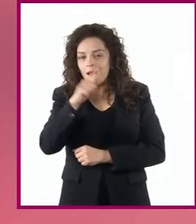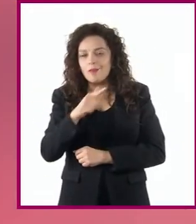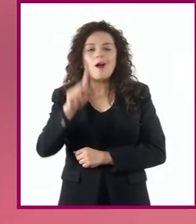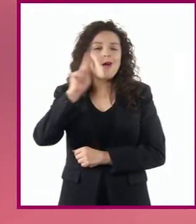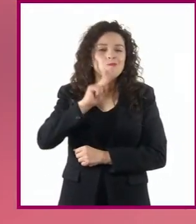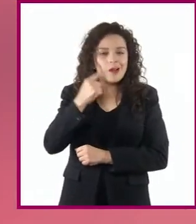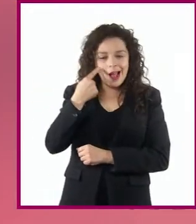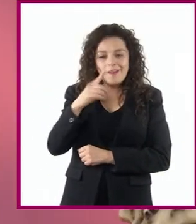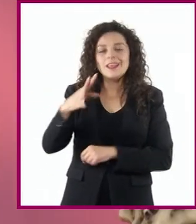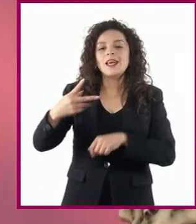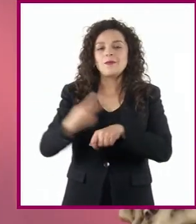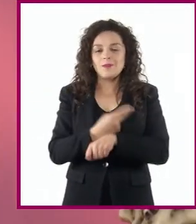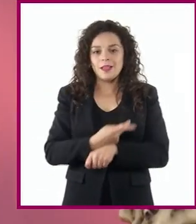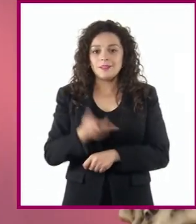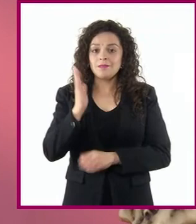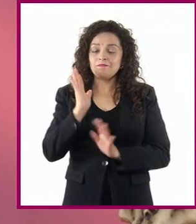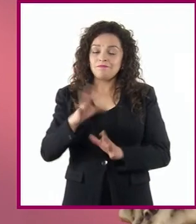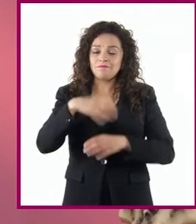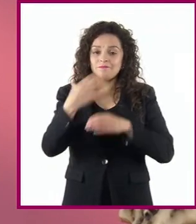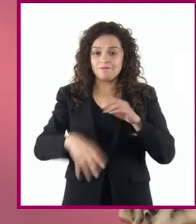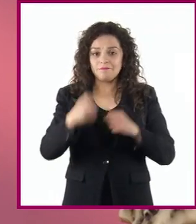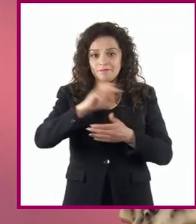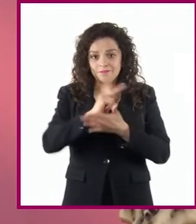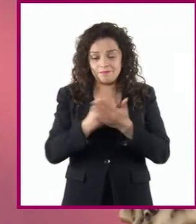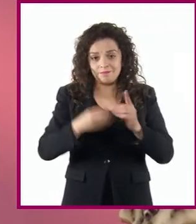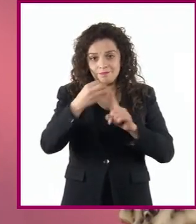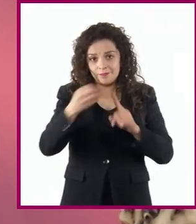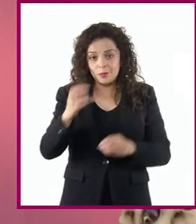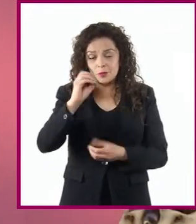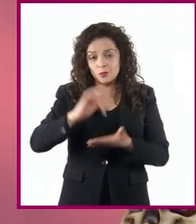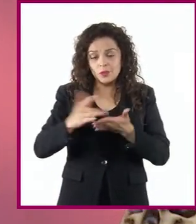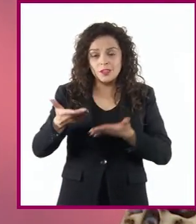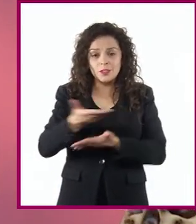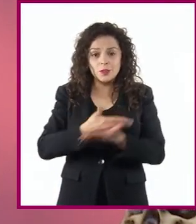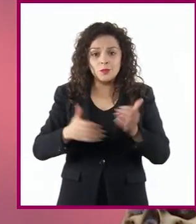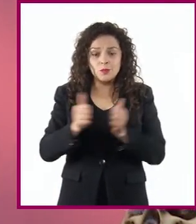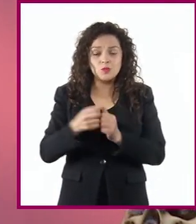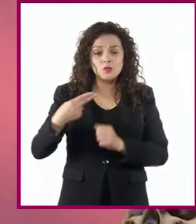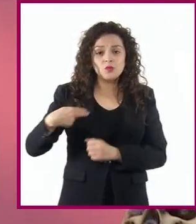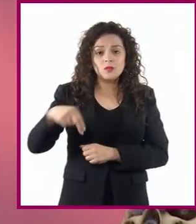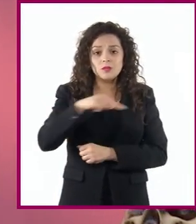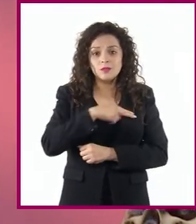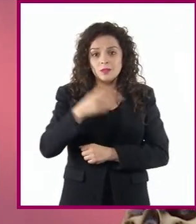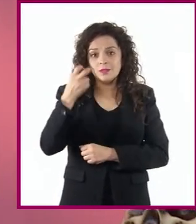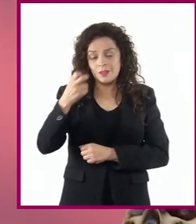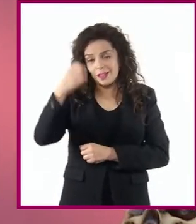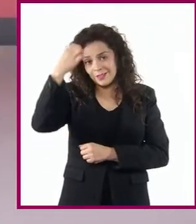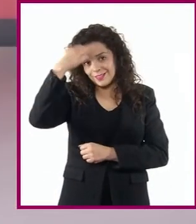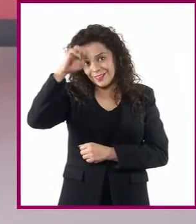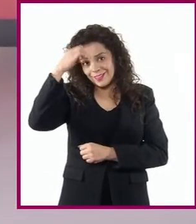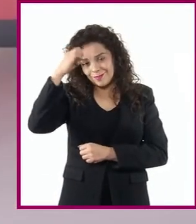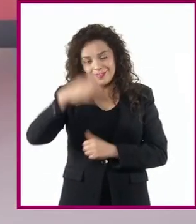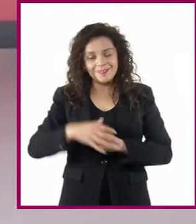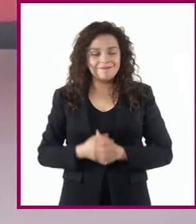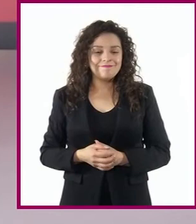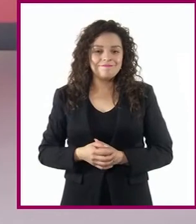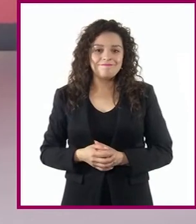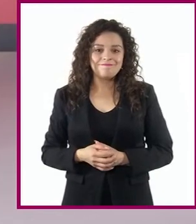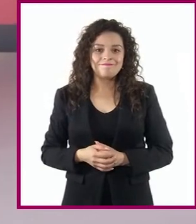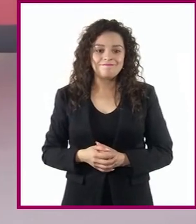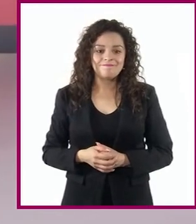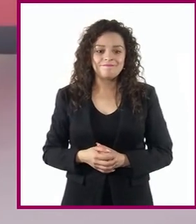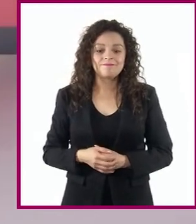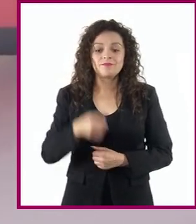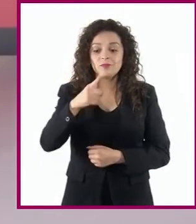Hemos llegado al final de la sesión. Gracias por compartir con nosotros esta experiencia. Si quieren